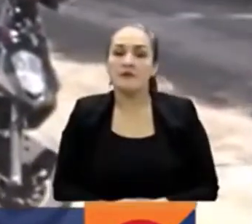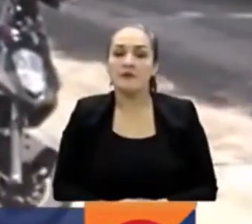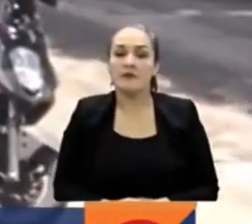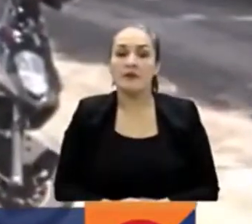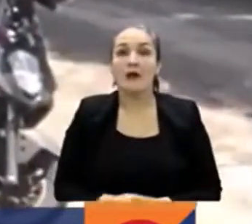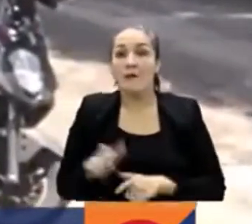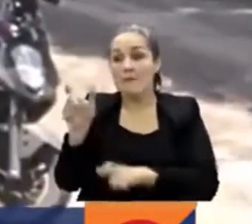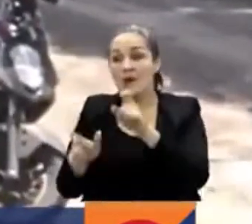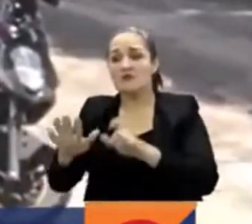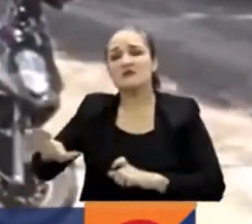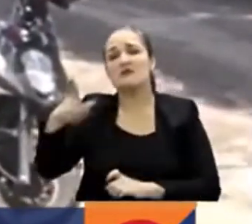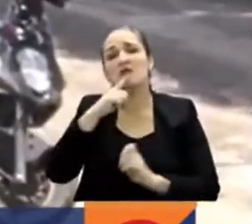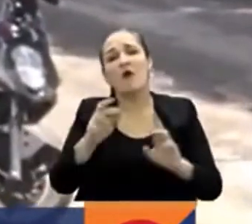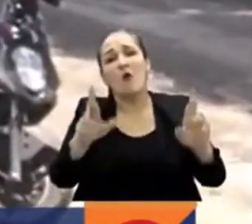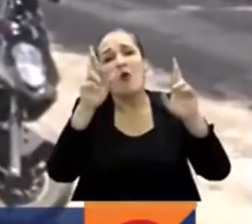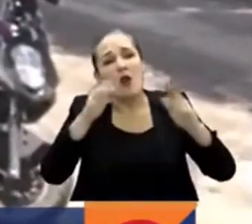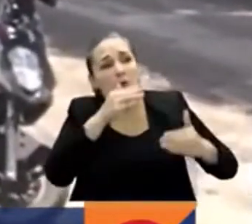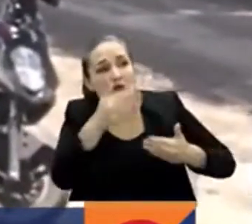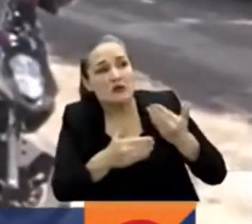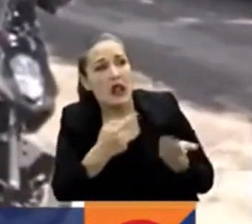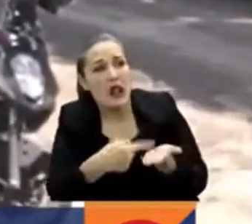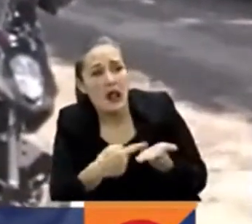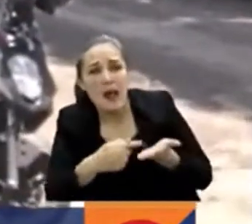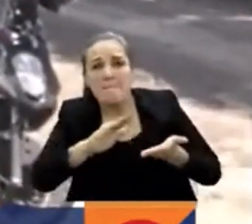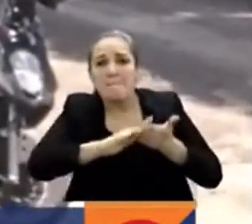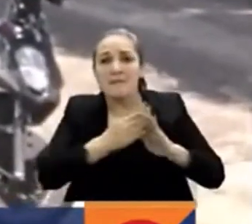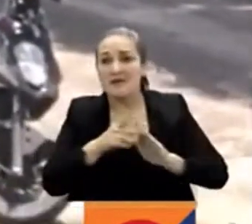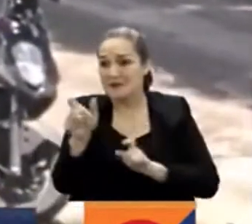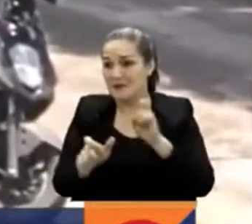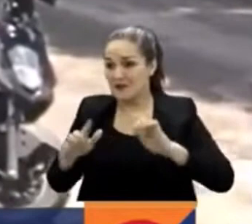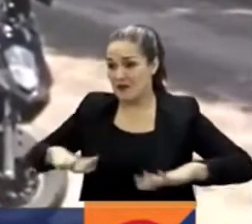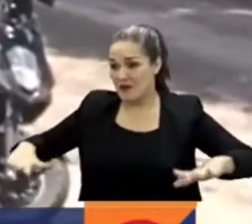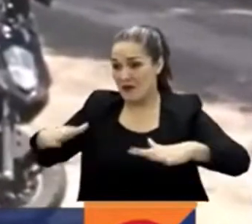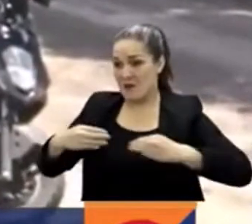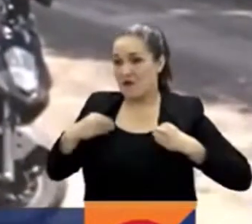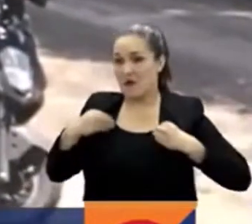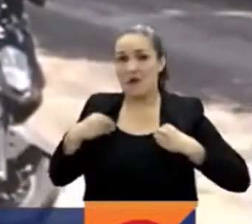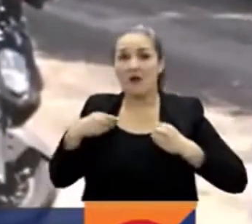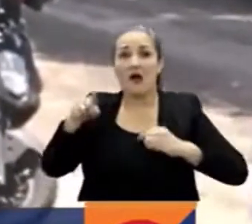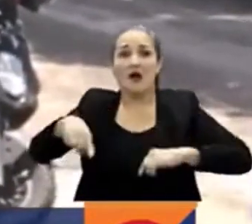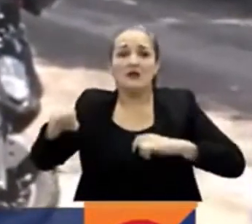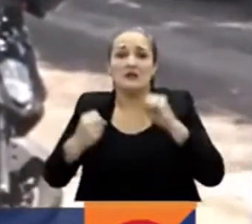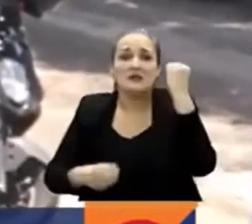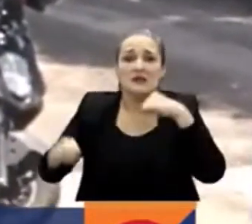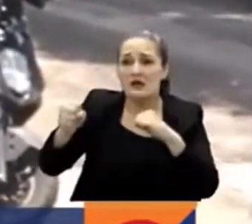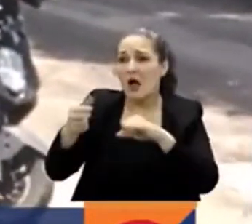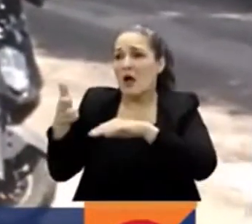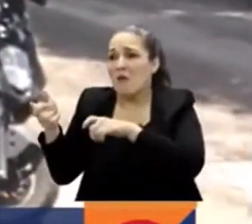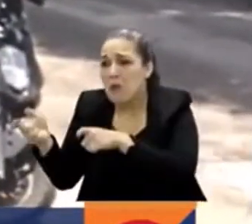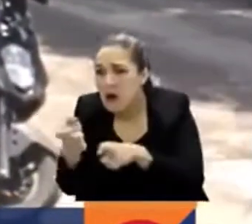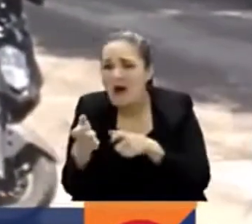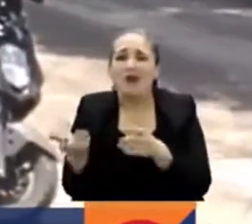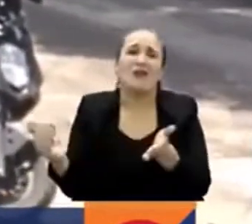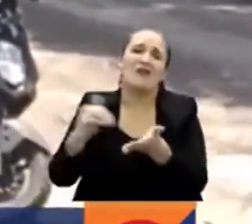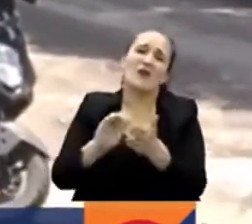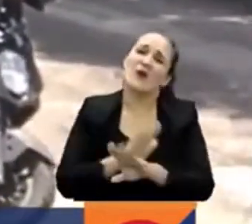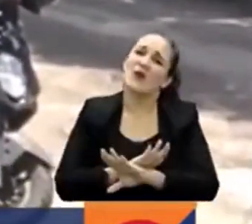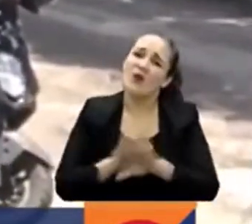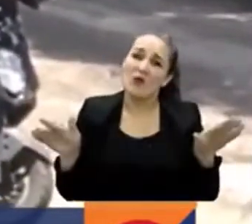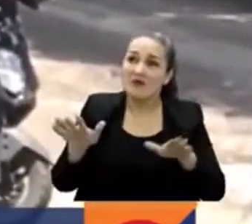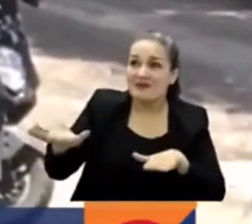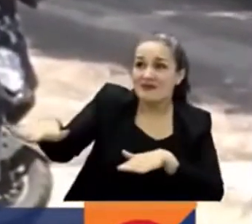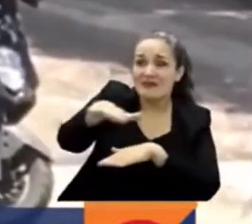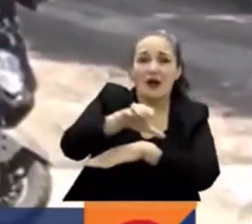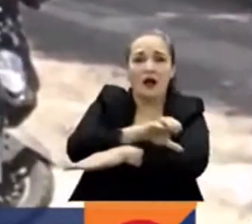los procesos de paz puedan permitir que la población no tenga que volver a presenciar este tipo de hechos en zonas como el